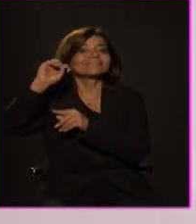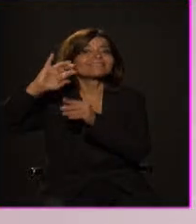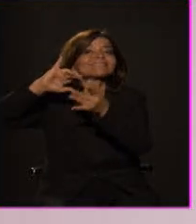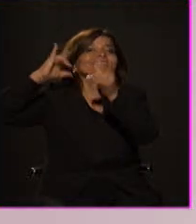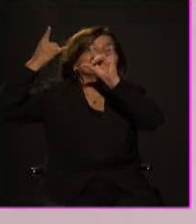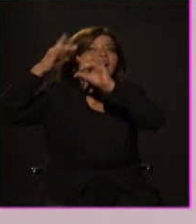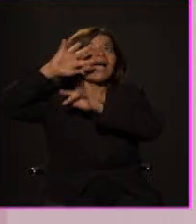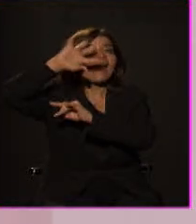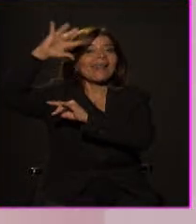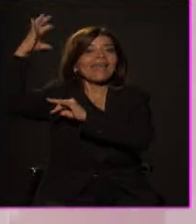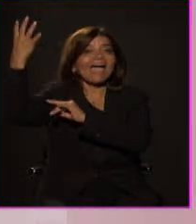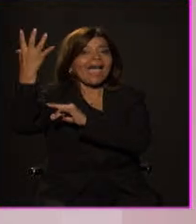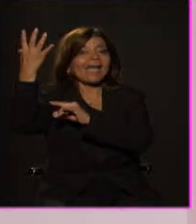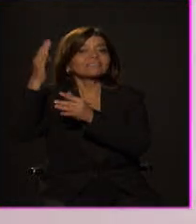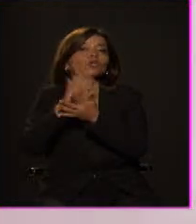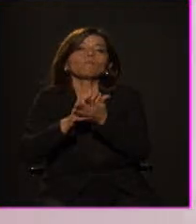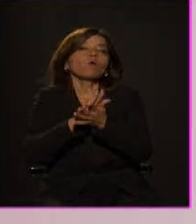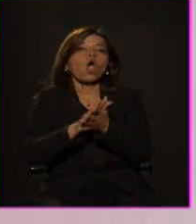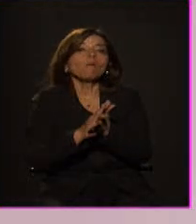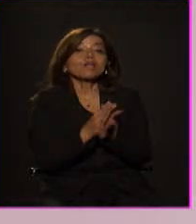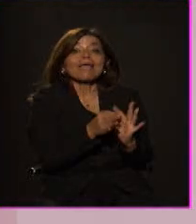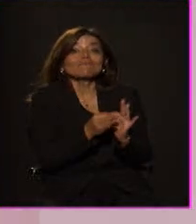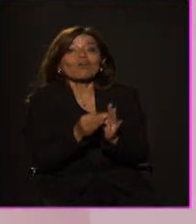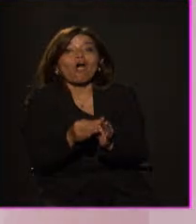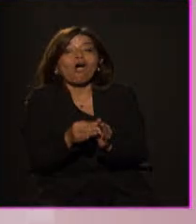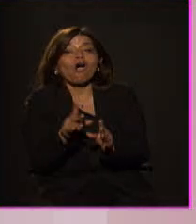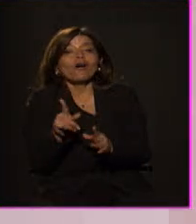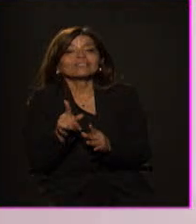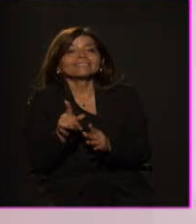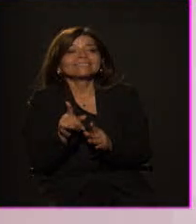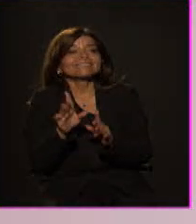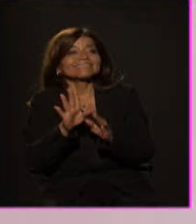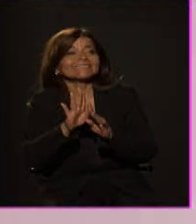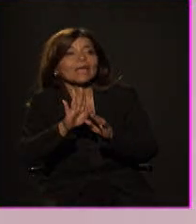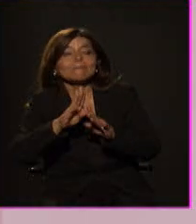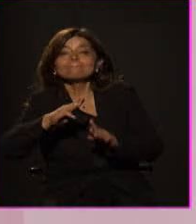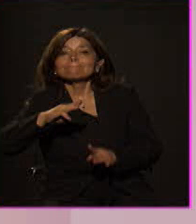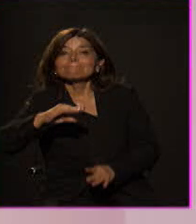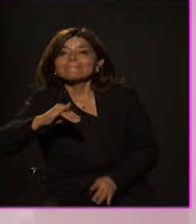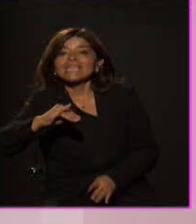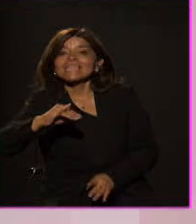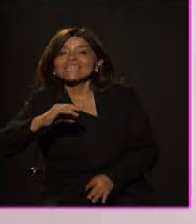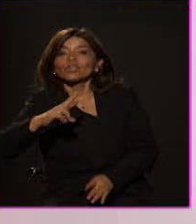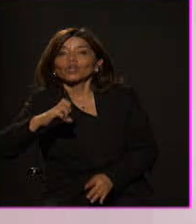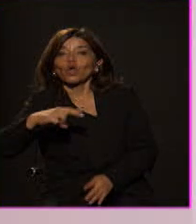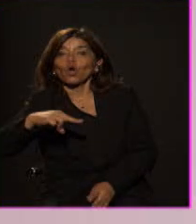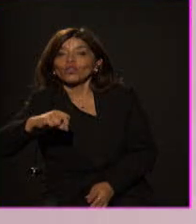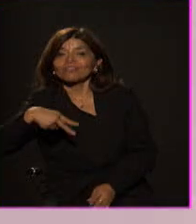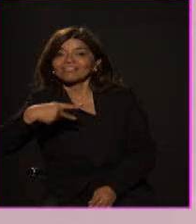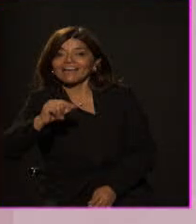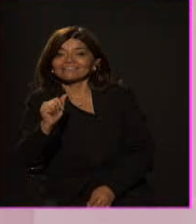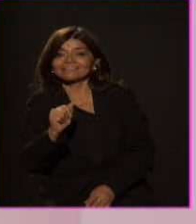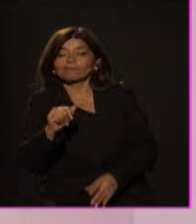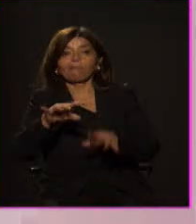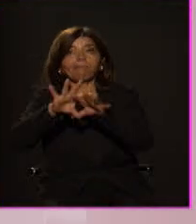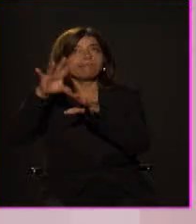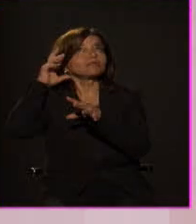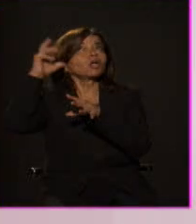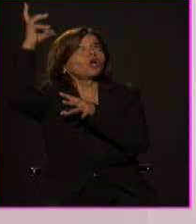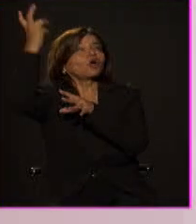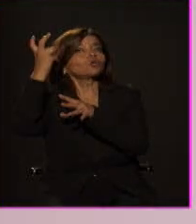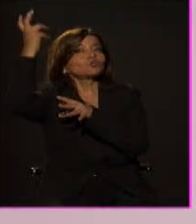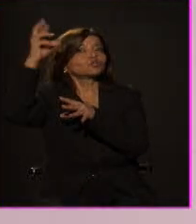radiación de fondos del microondas, que es como la señal más cerca del Big Bang que conocemos. Y en este caso tuvieron la suerte de que